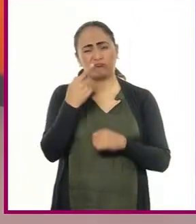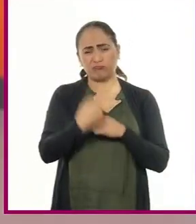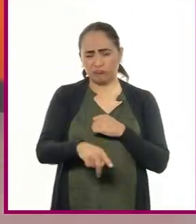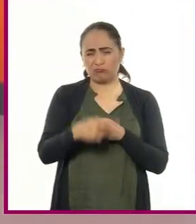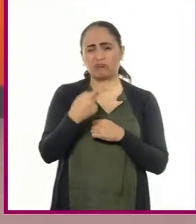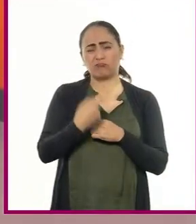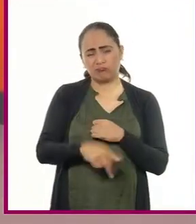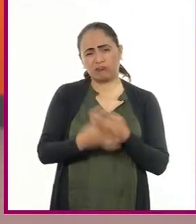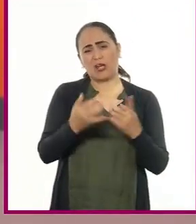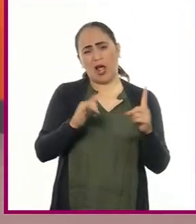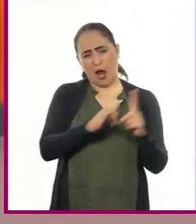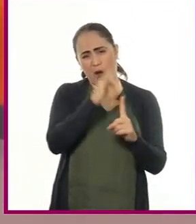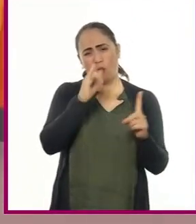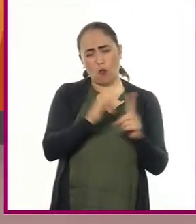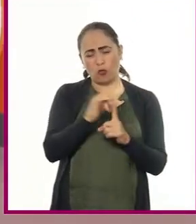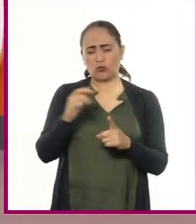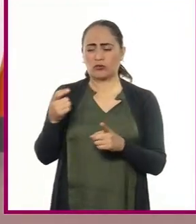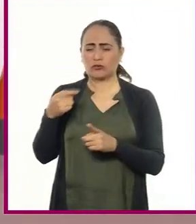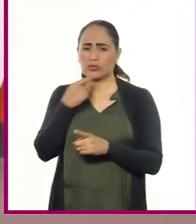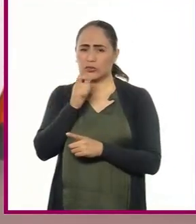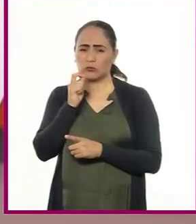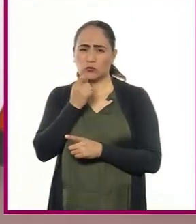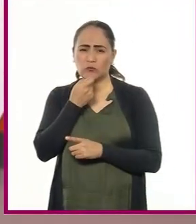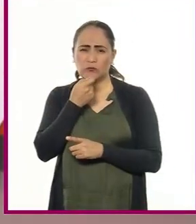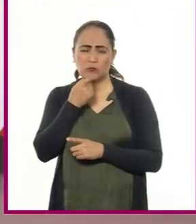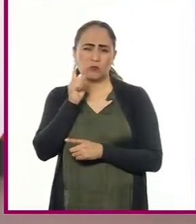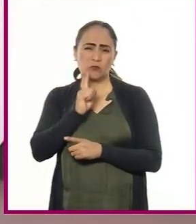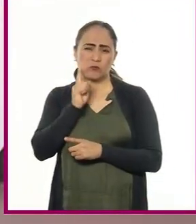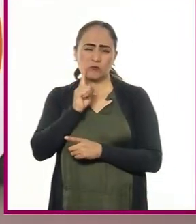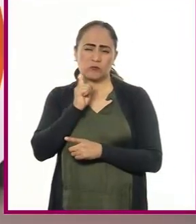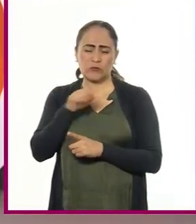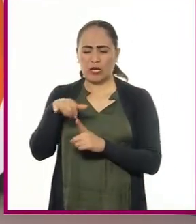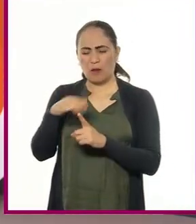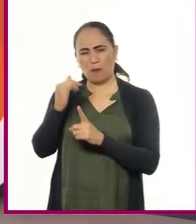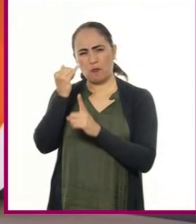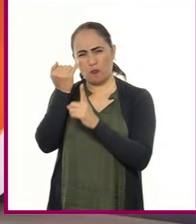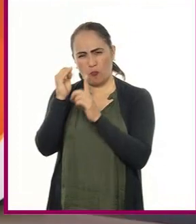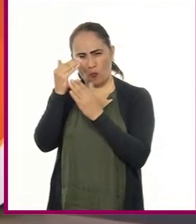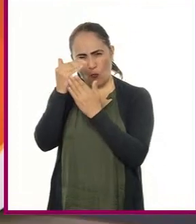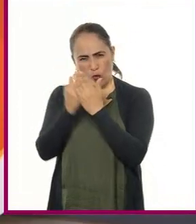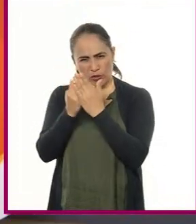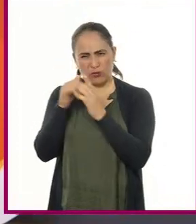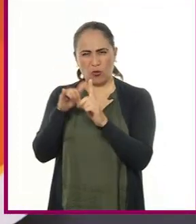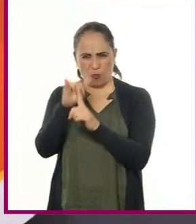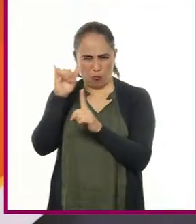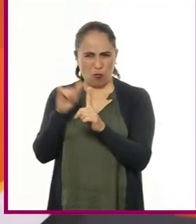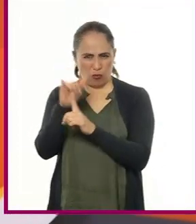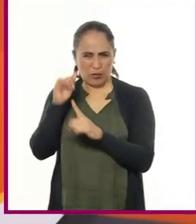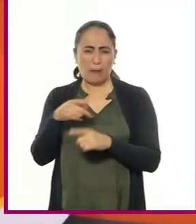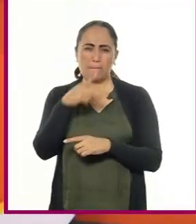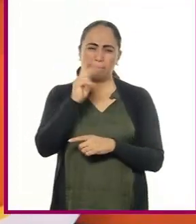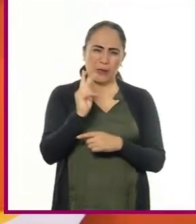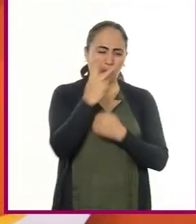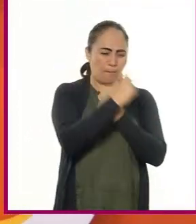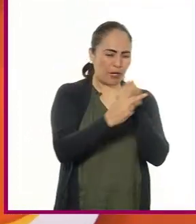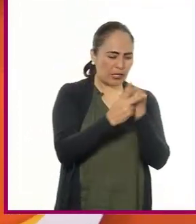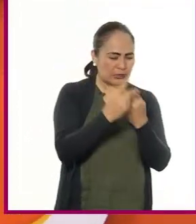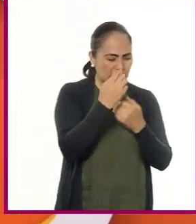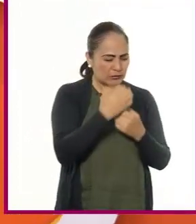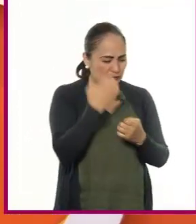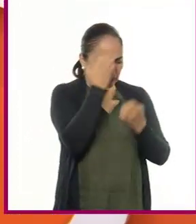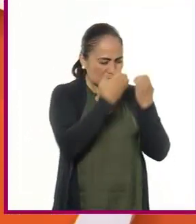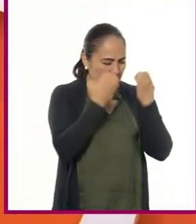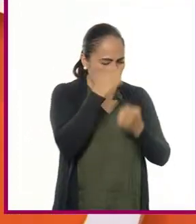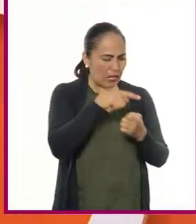sufrir acoso que las niñas. Pero cuando se examinan los 10 países en donde los estudiantes denuncian